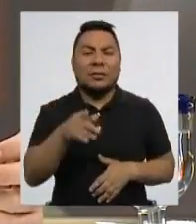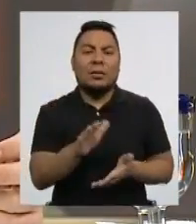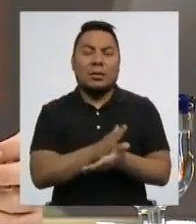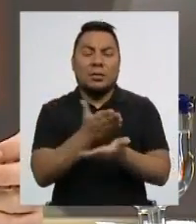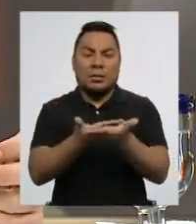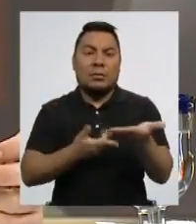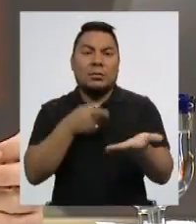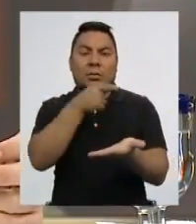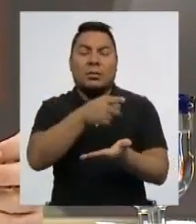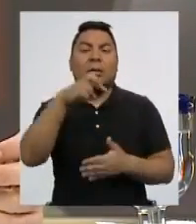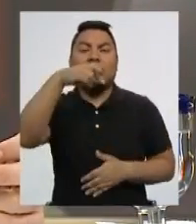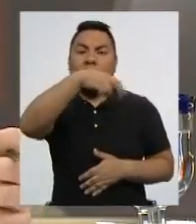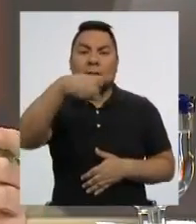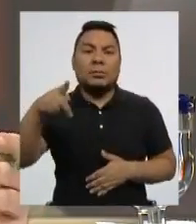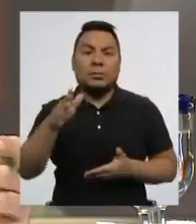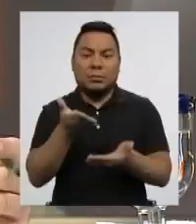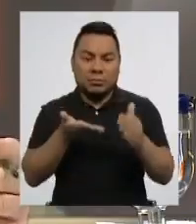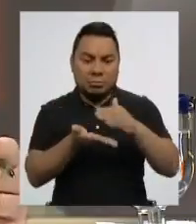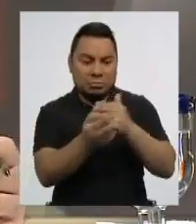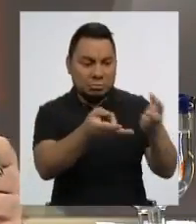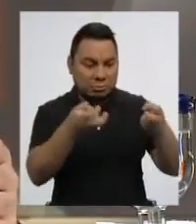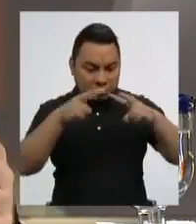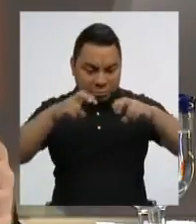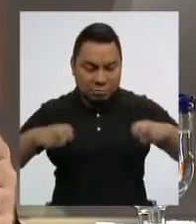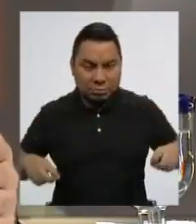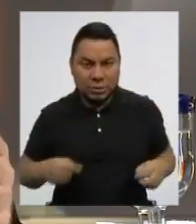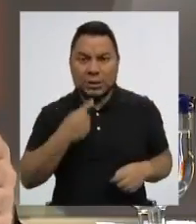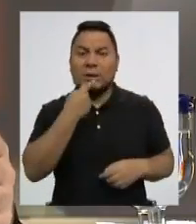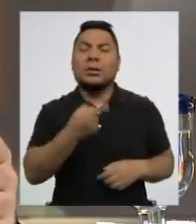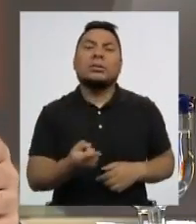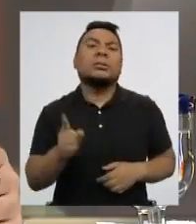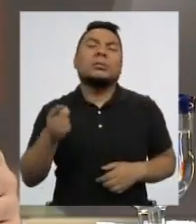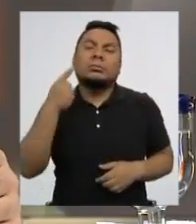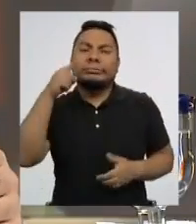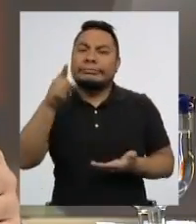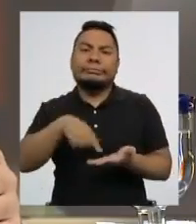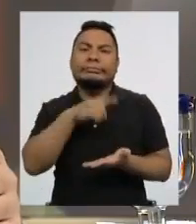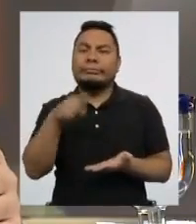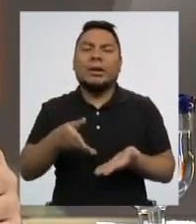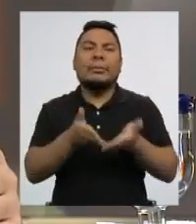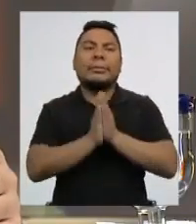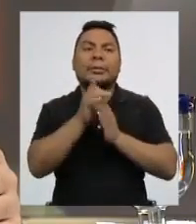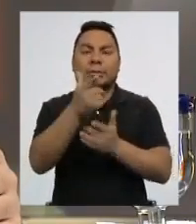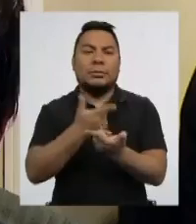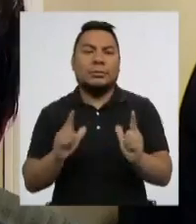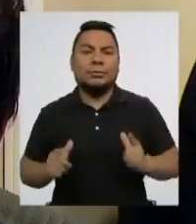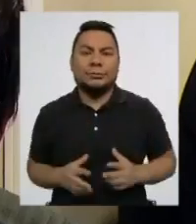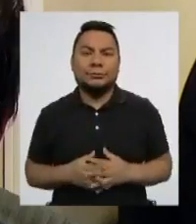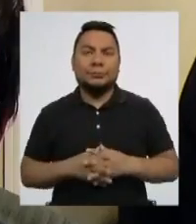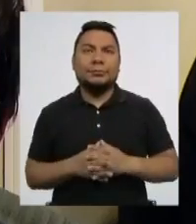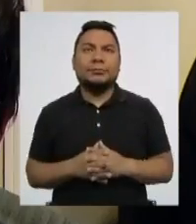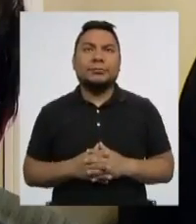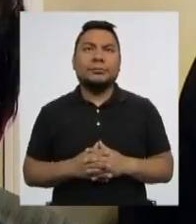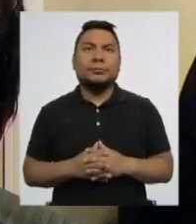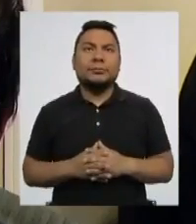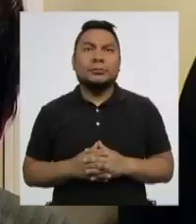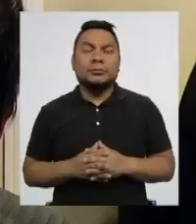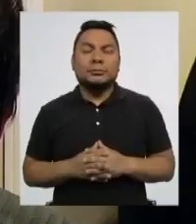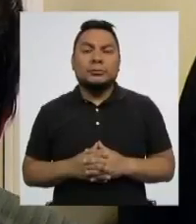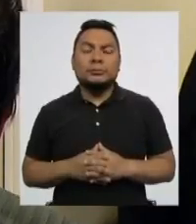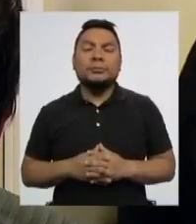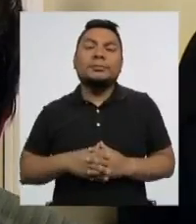del exmandatario Pedro Pablo Kuczynski. Su defensa alega ilegalidad en el pedido. El mandato